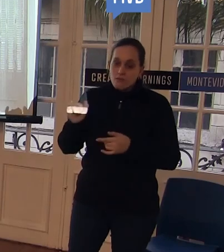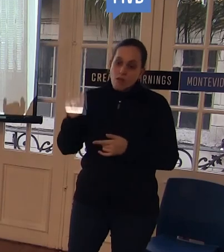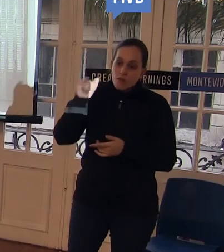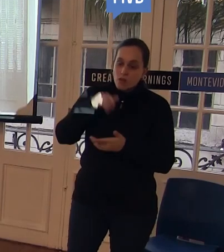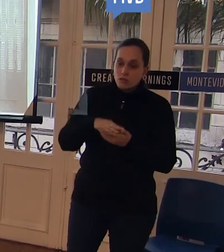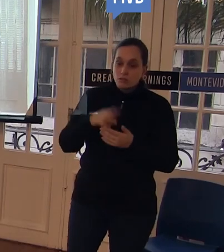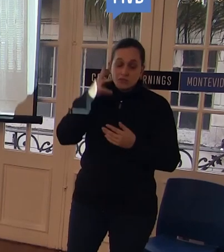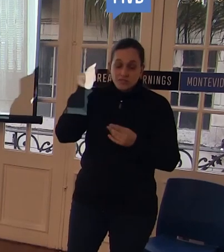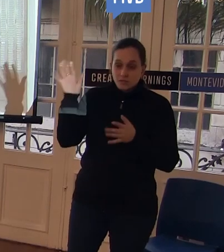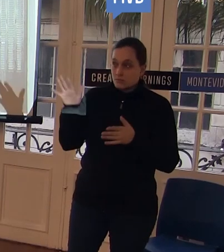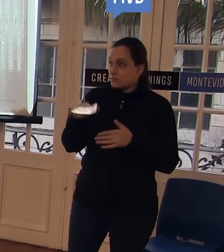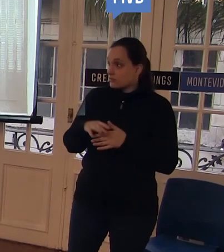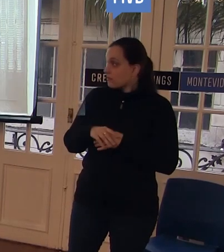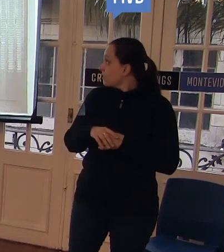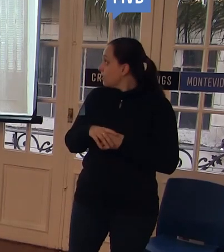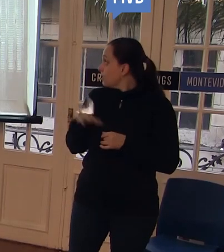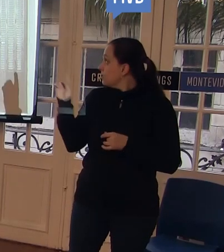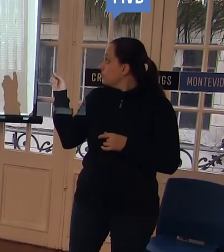fue el mural.